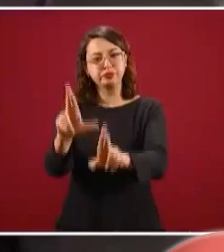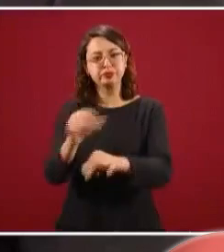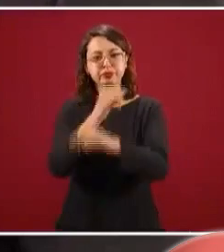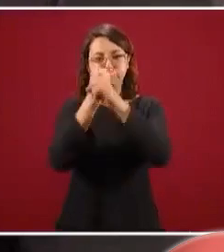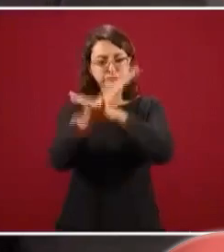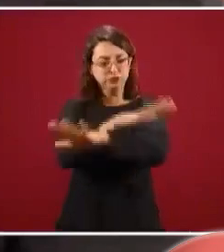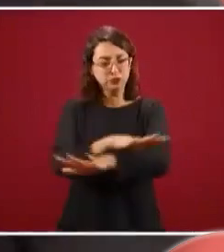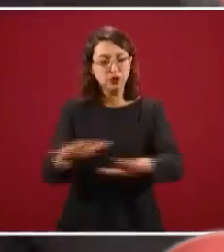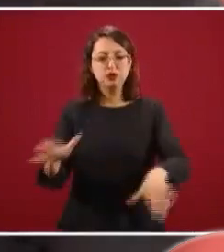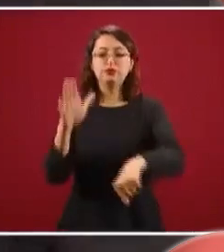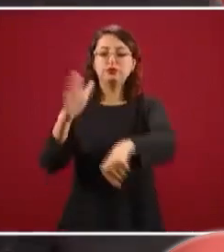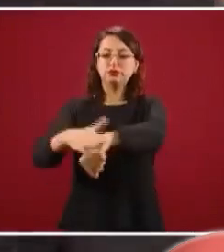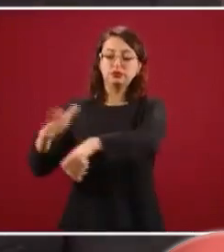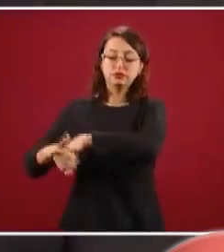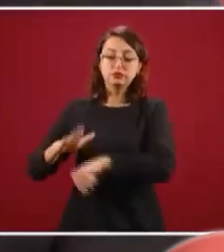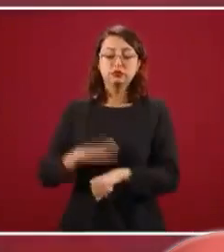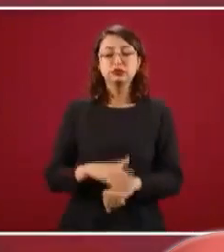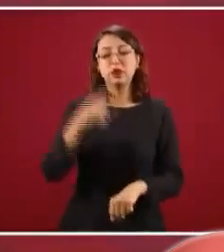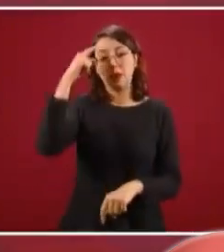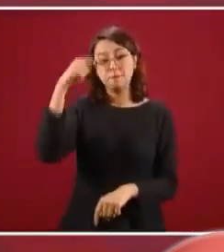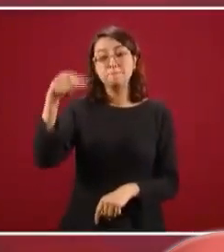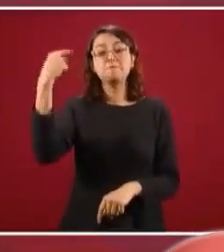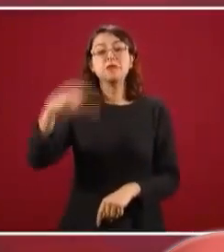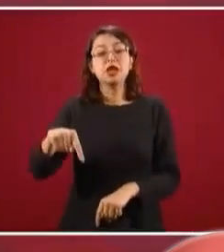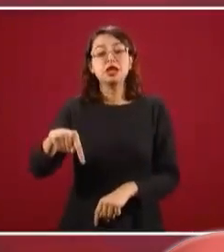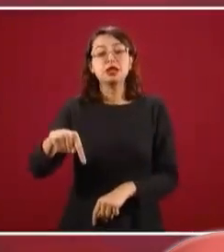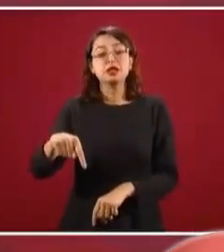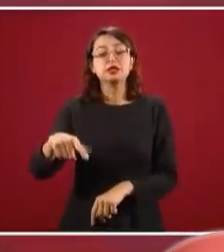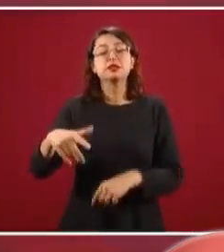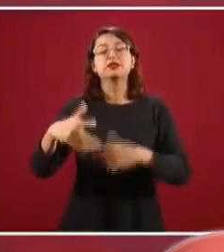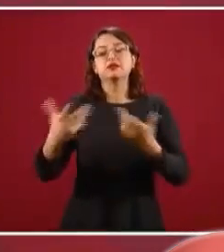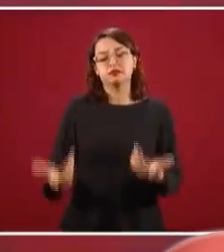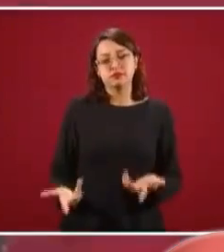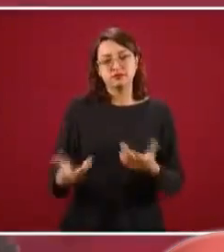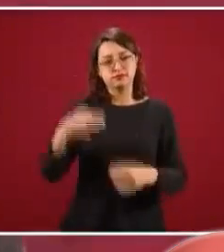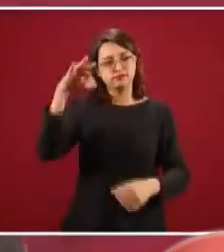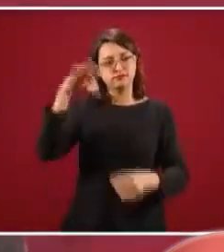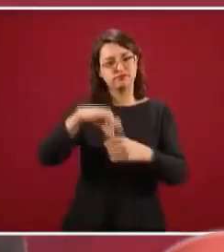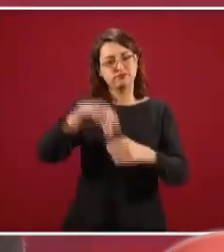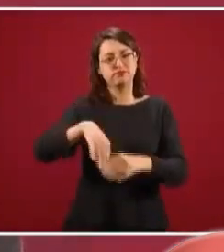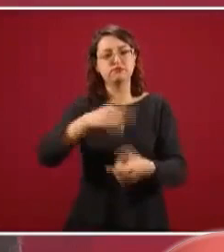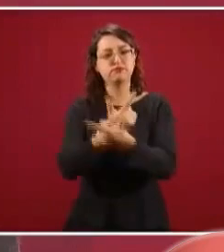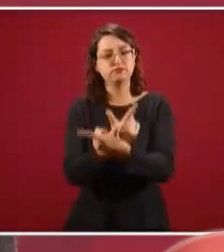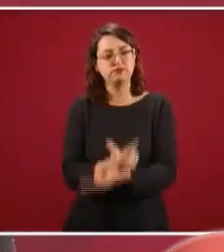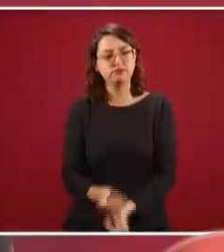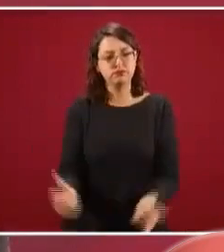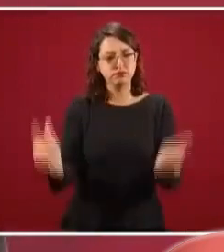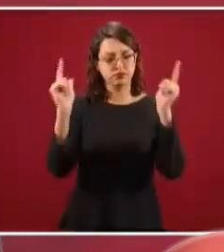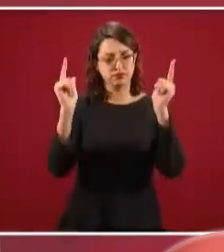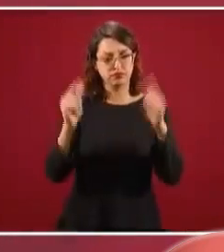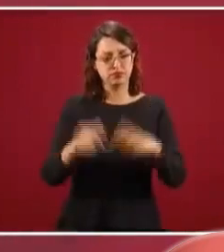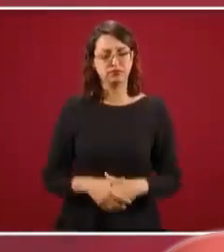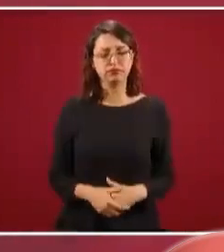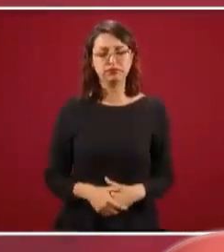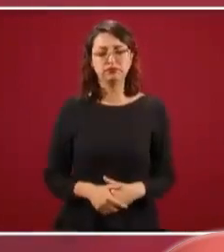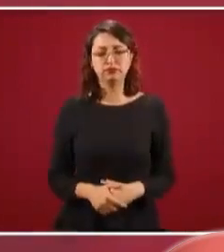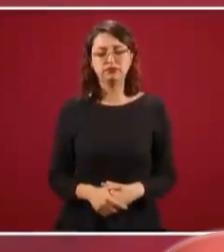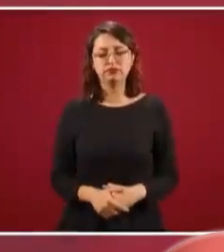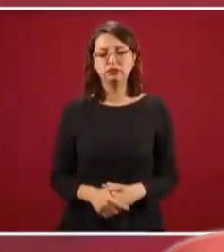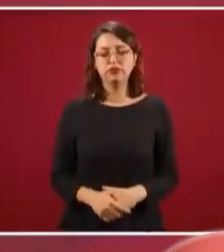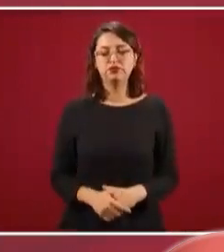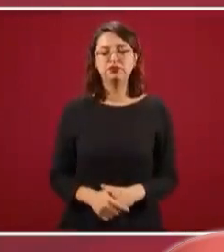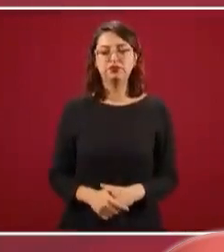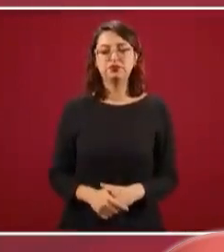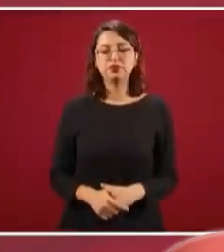pero llamándolos a que actúen con libertad, es decir, que ejerzan